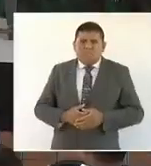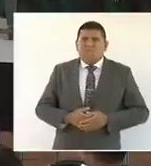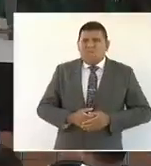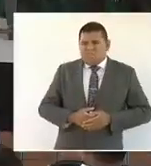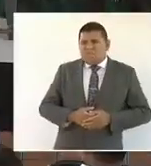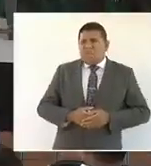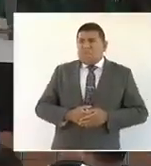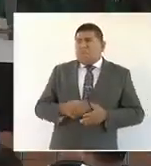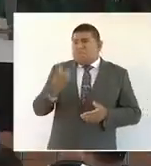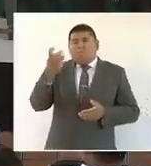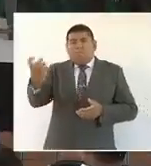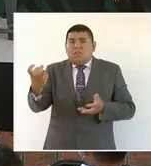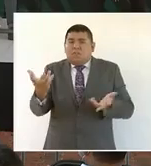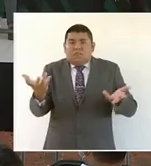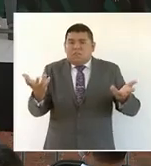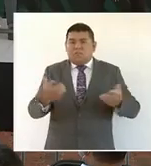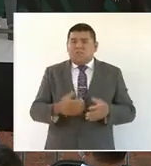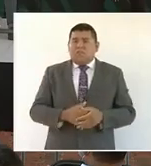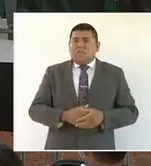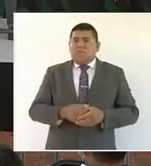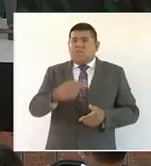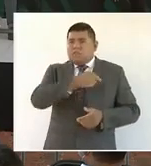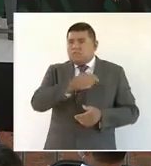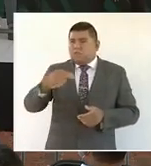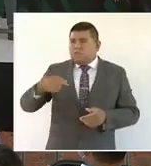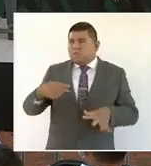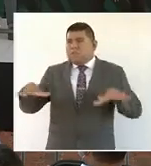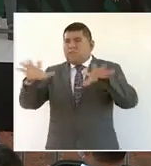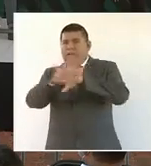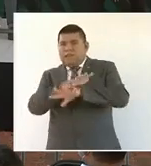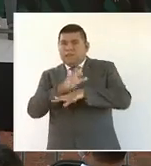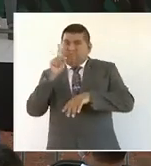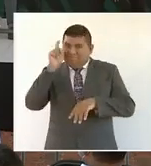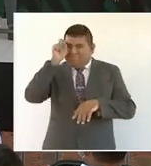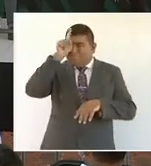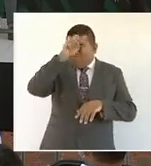Por eso nos ha costado